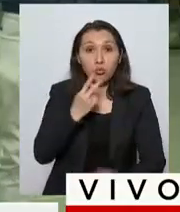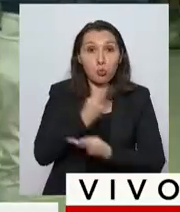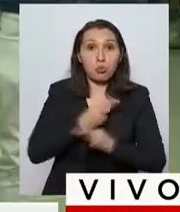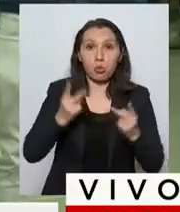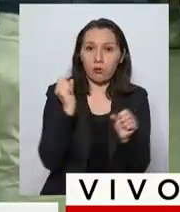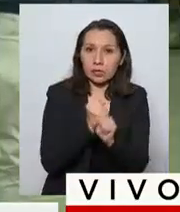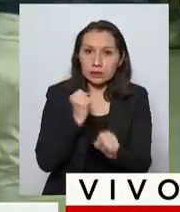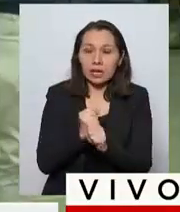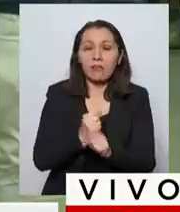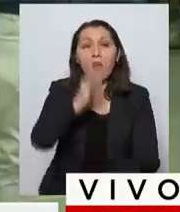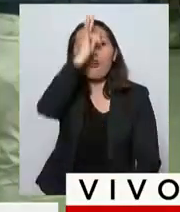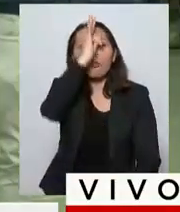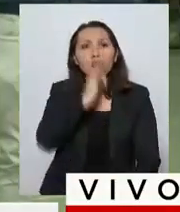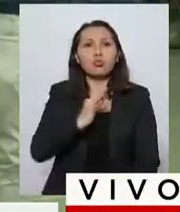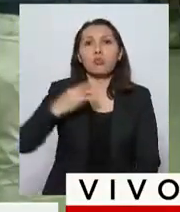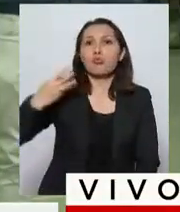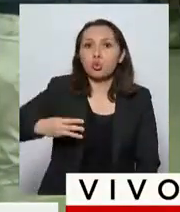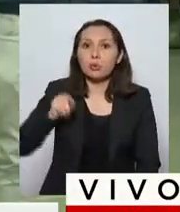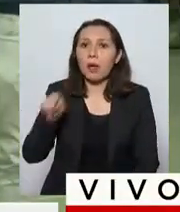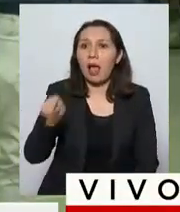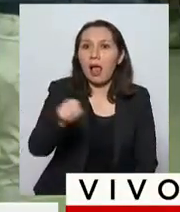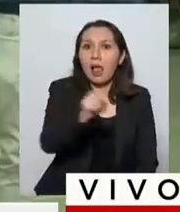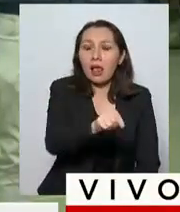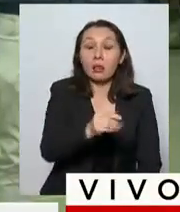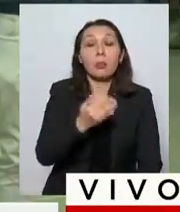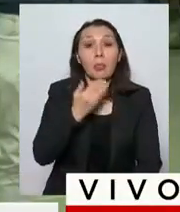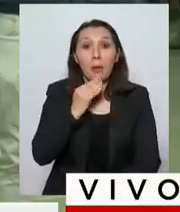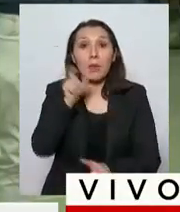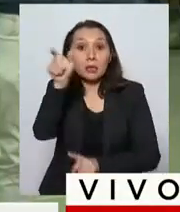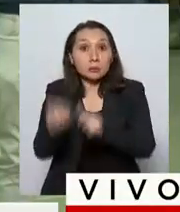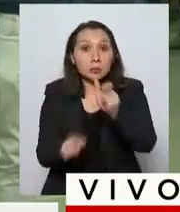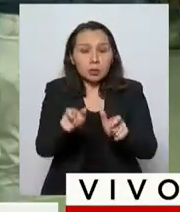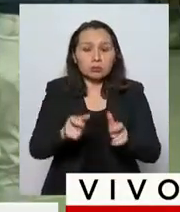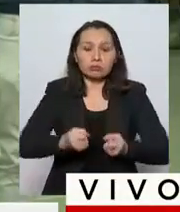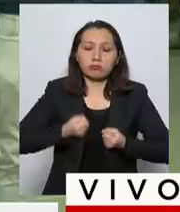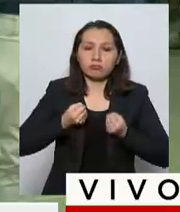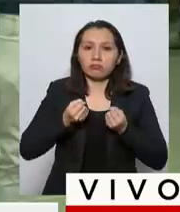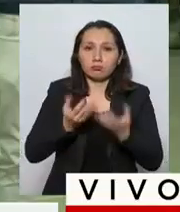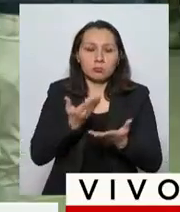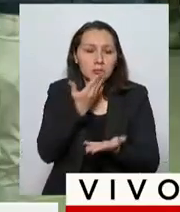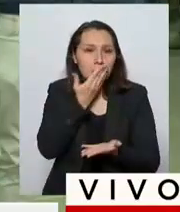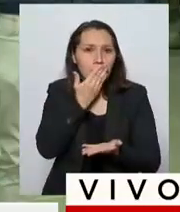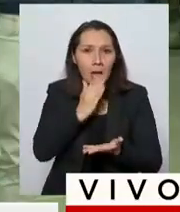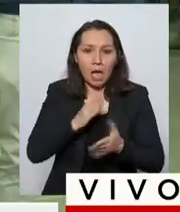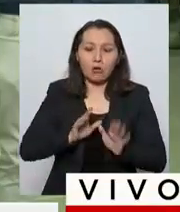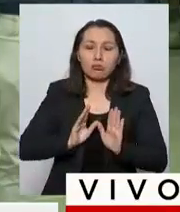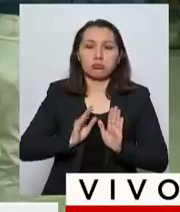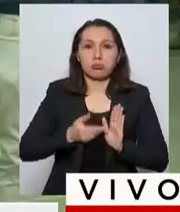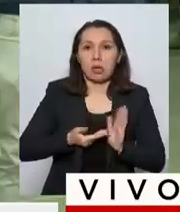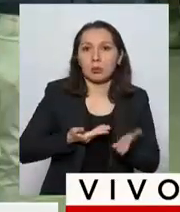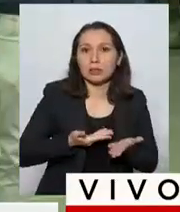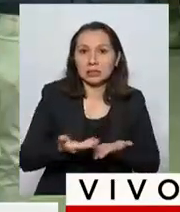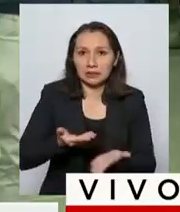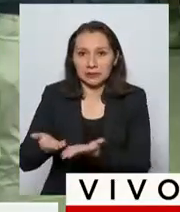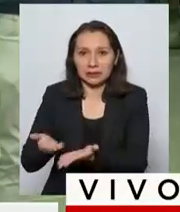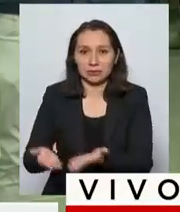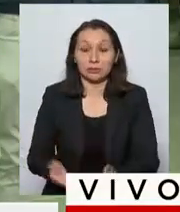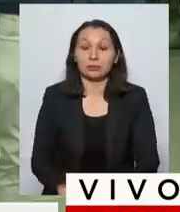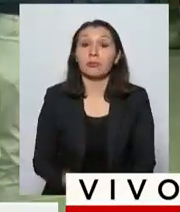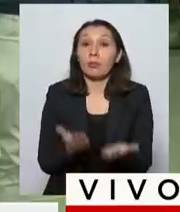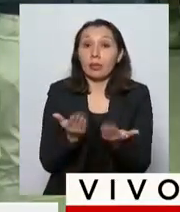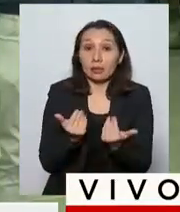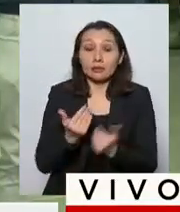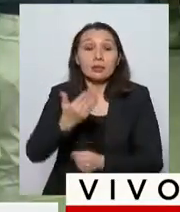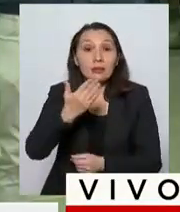públicos y de los funcionarios municipales, que también están entregando lo mejor de sí mismos.